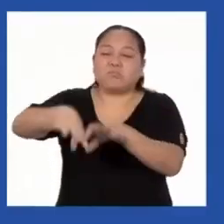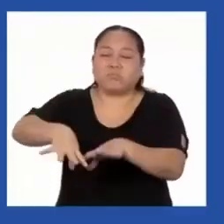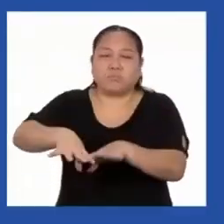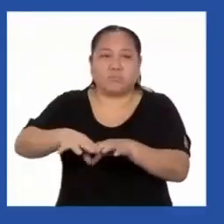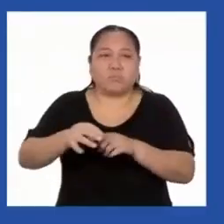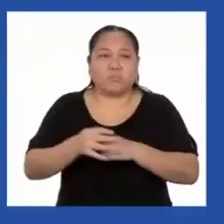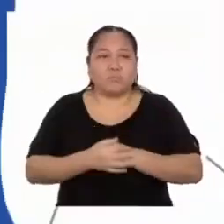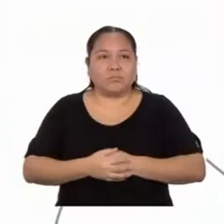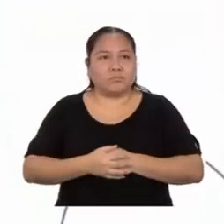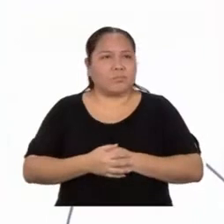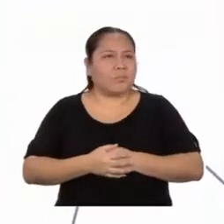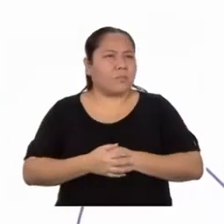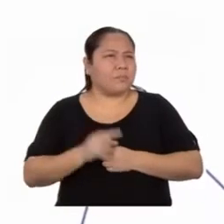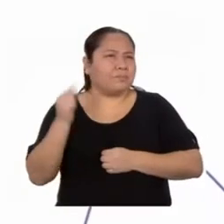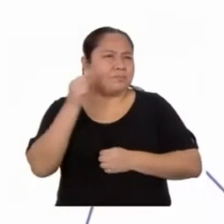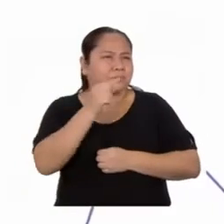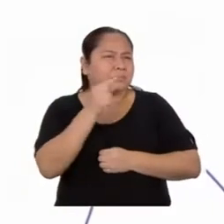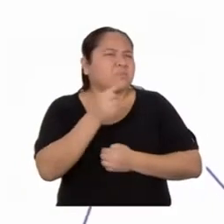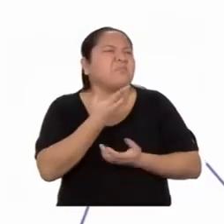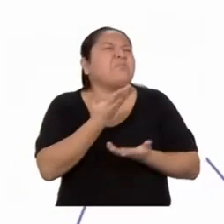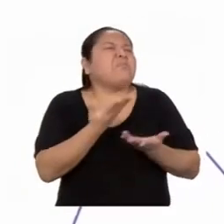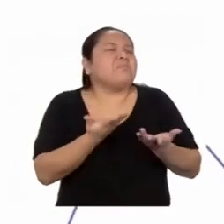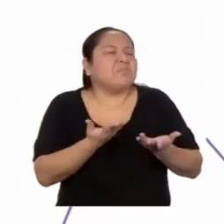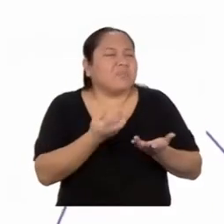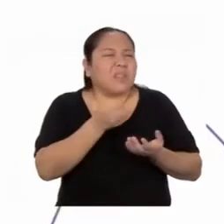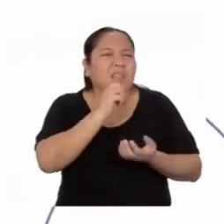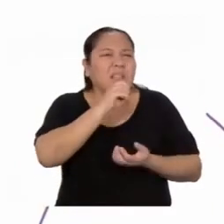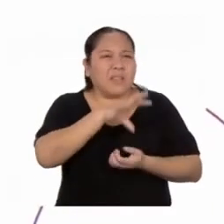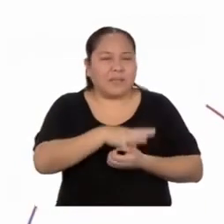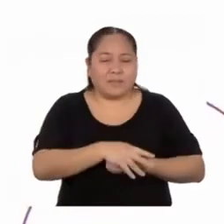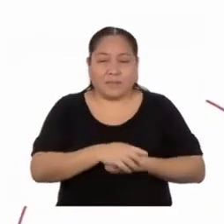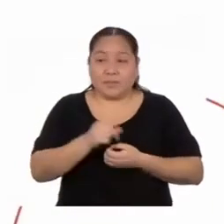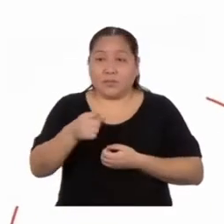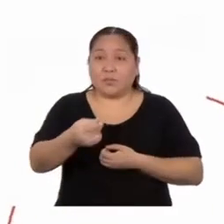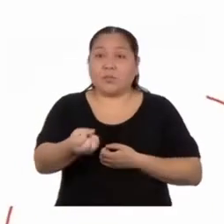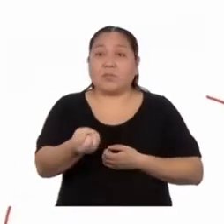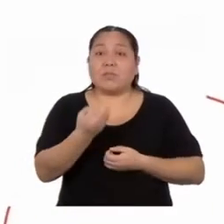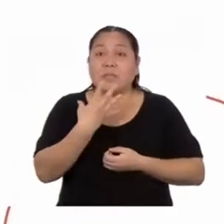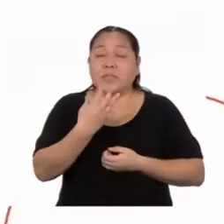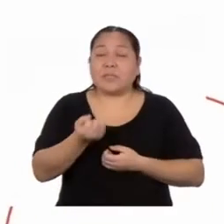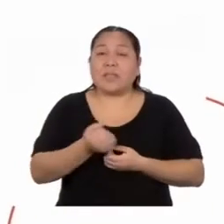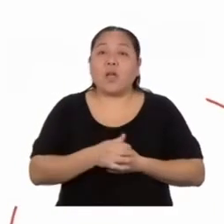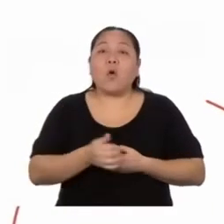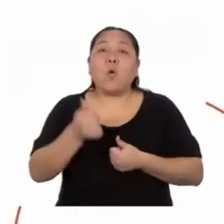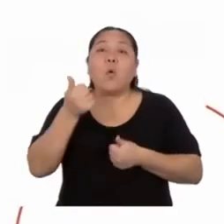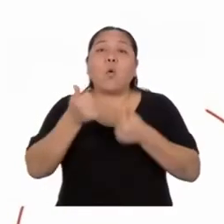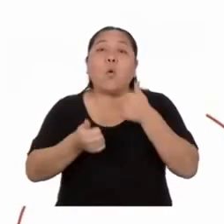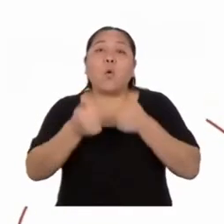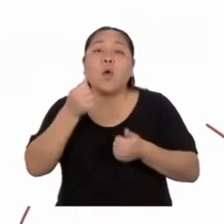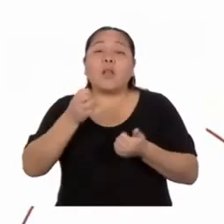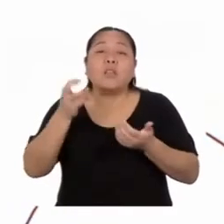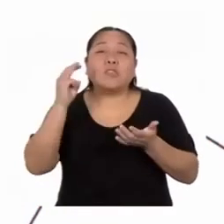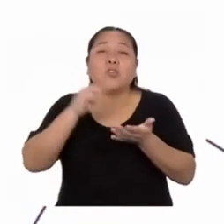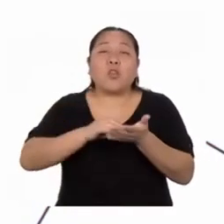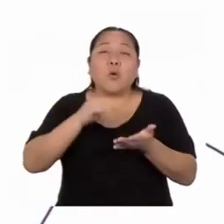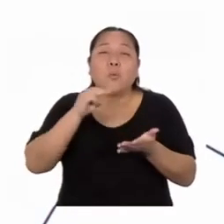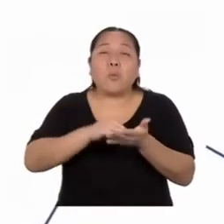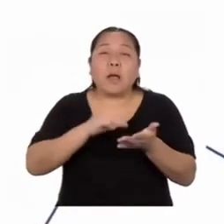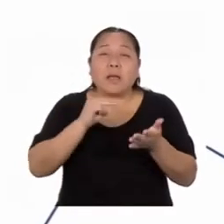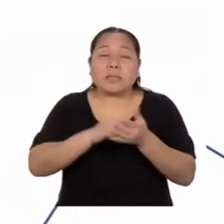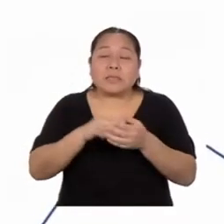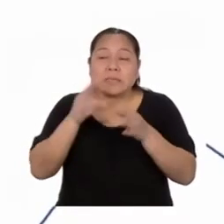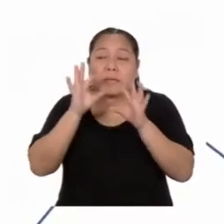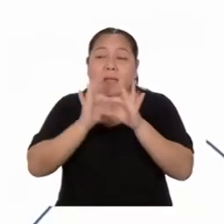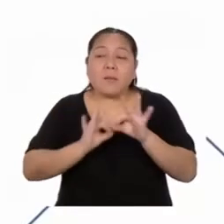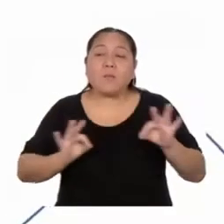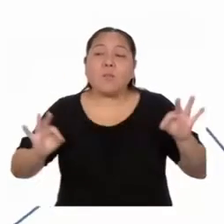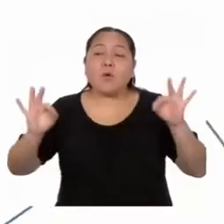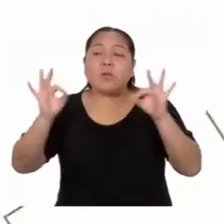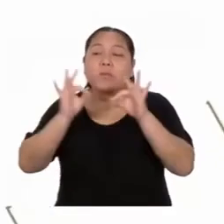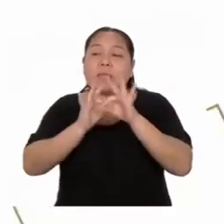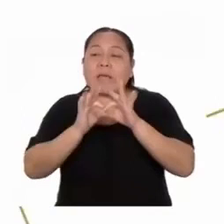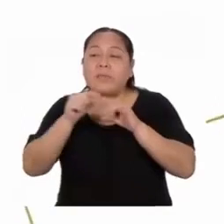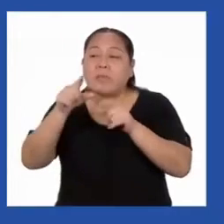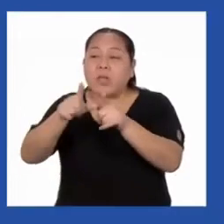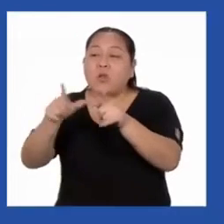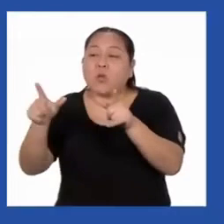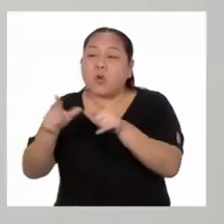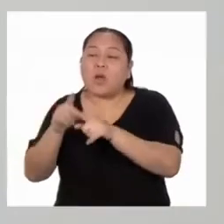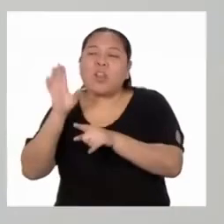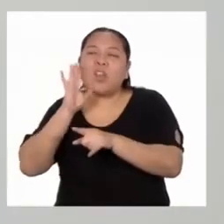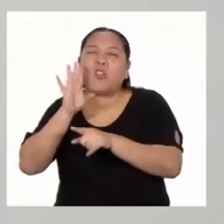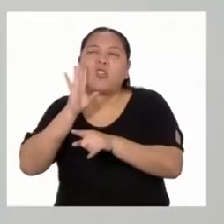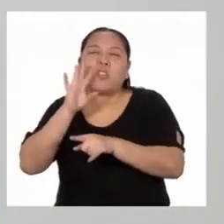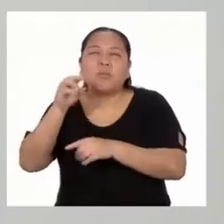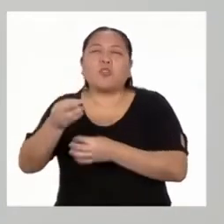párrafo? Nos hablan de las principales fuentes y origen de la contaminación del